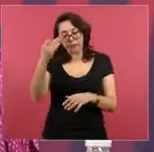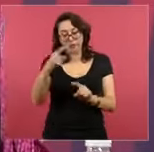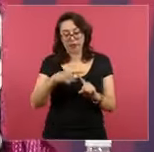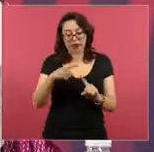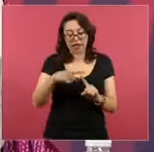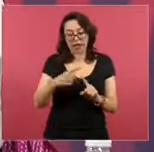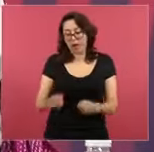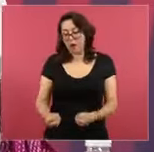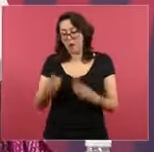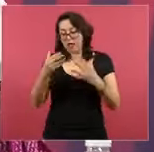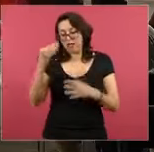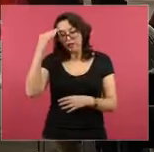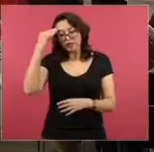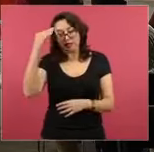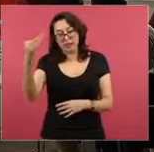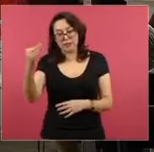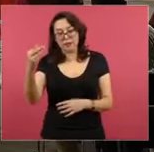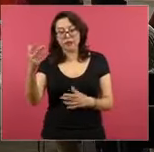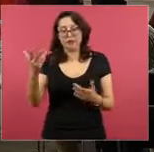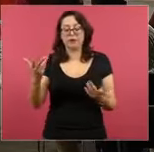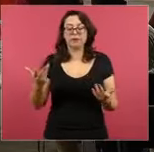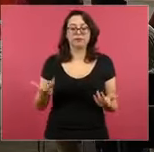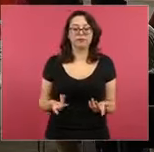desarrollan. Mis